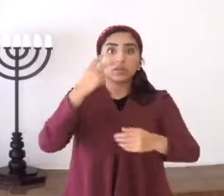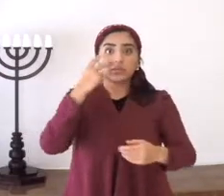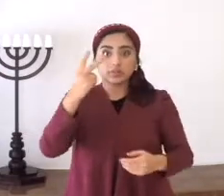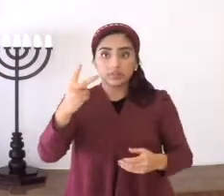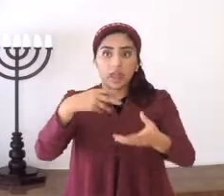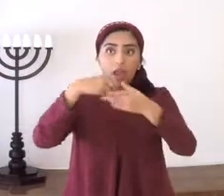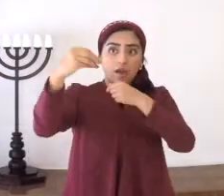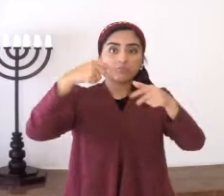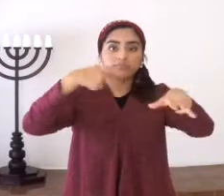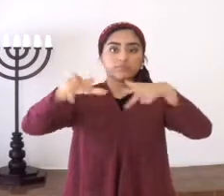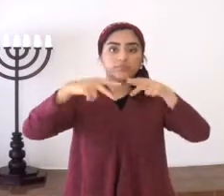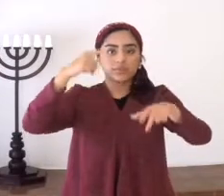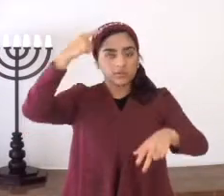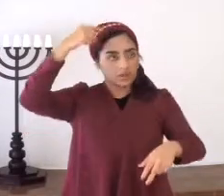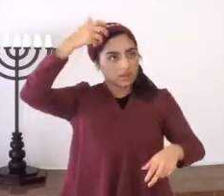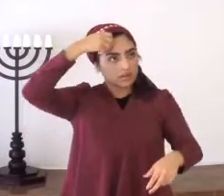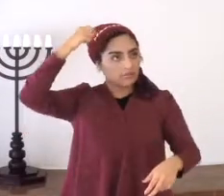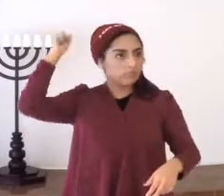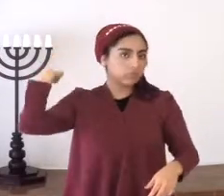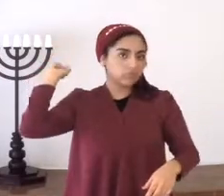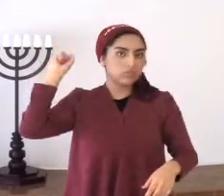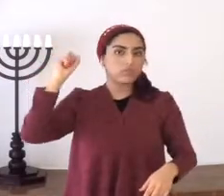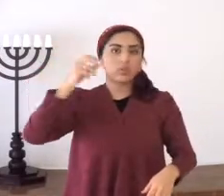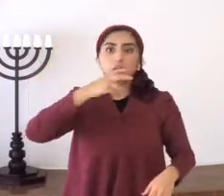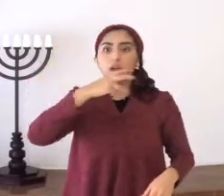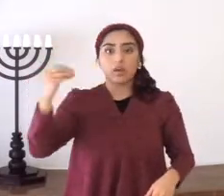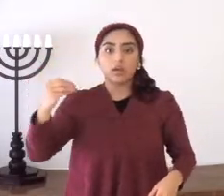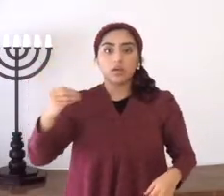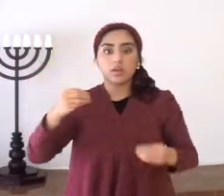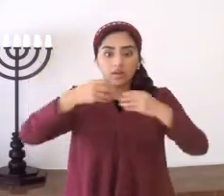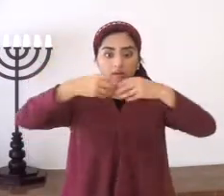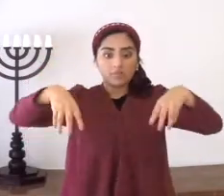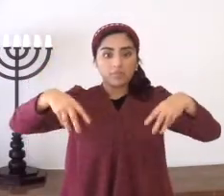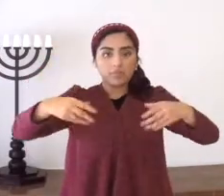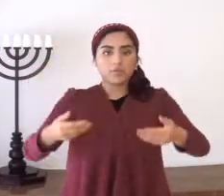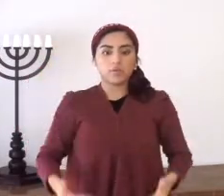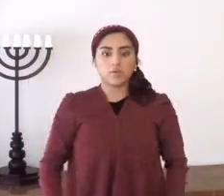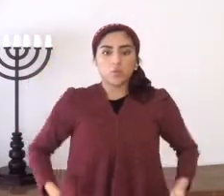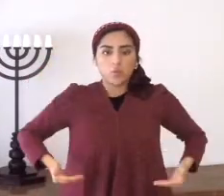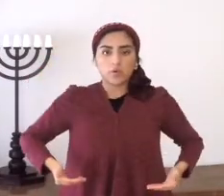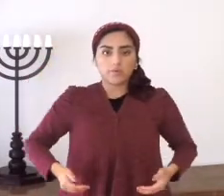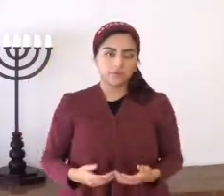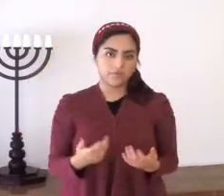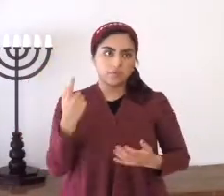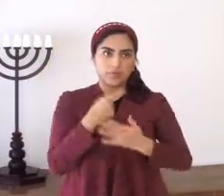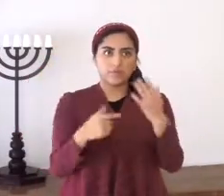de la congregación y al otro día la ves sin su cabeza cubierta y con la falda corta.